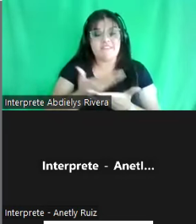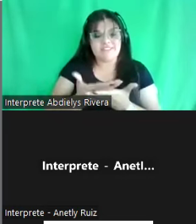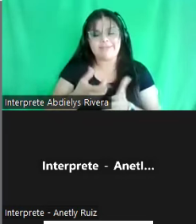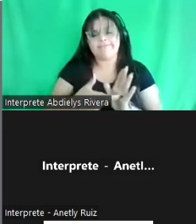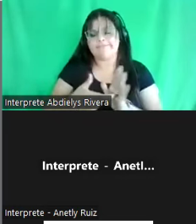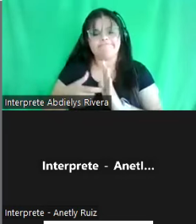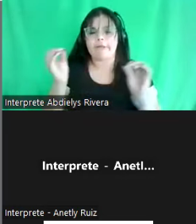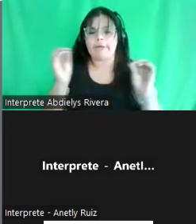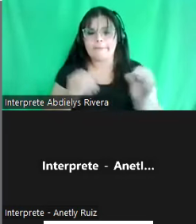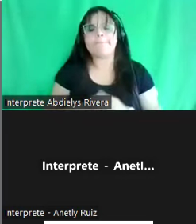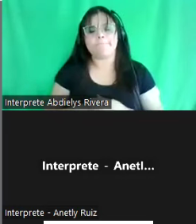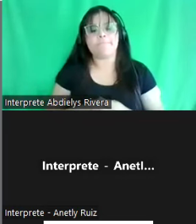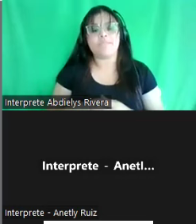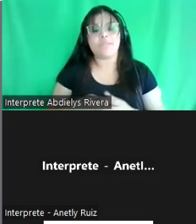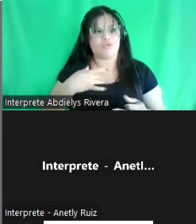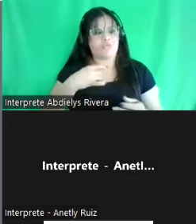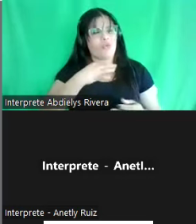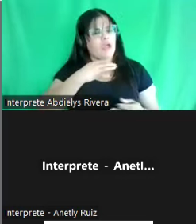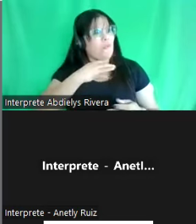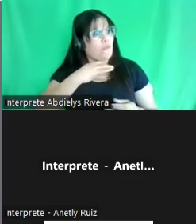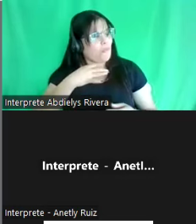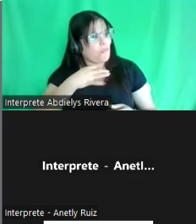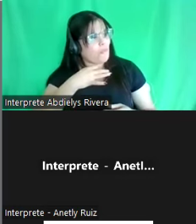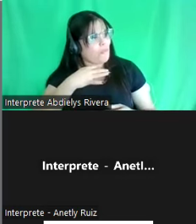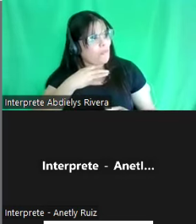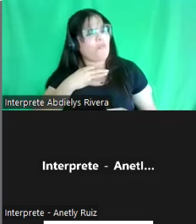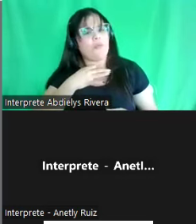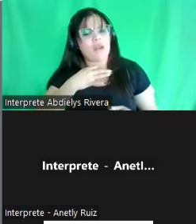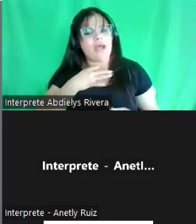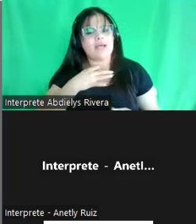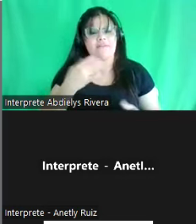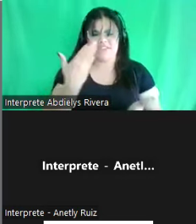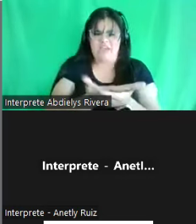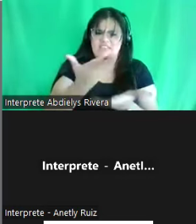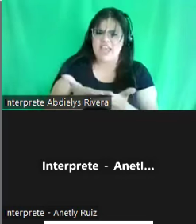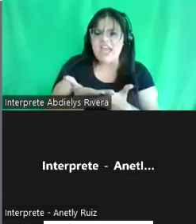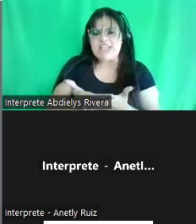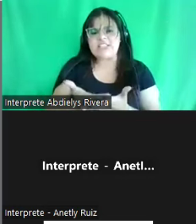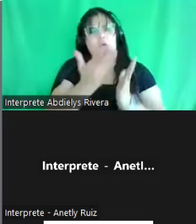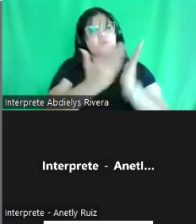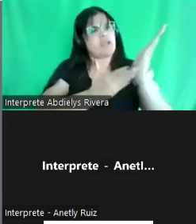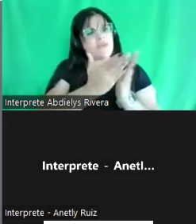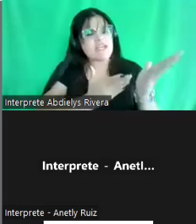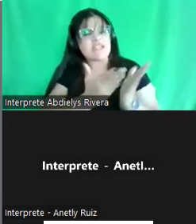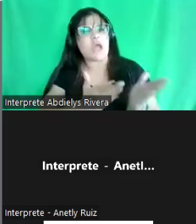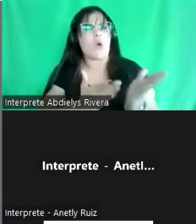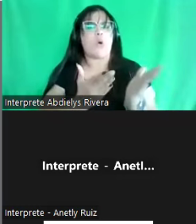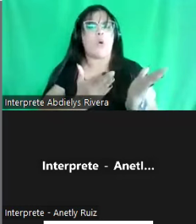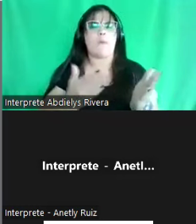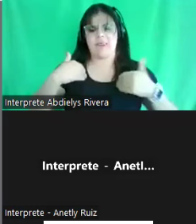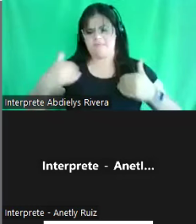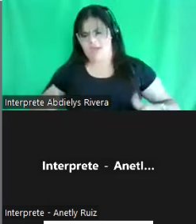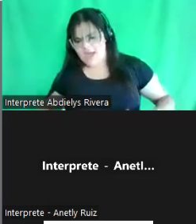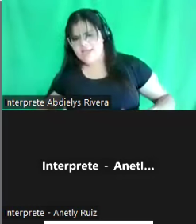ocasiones he visto lugares que piden evidencia de que es un service dog o que es un animal para asistencia física, pero